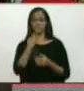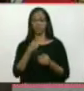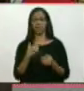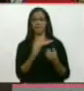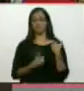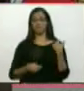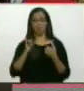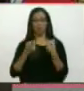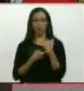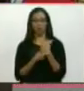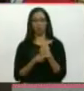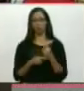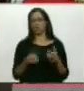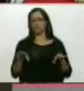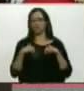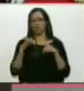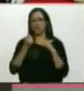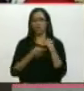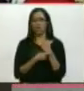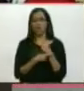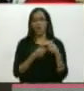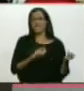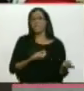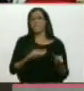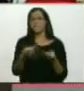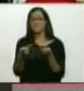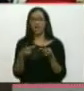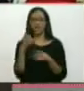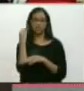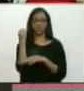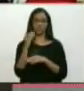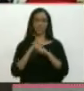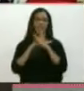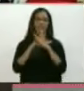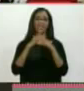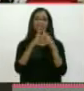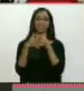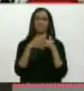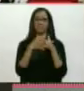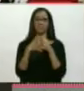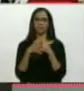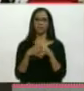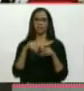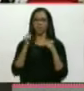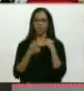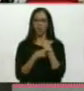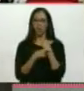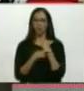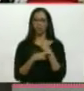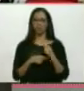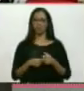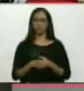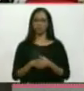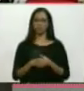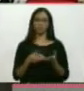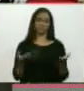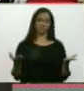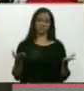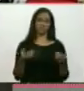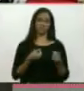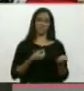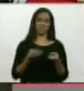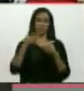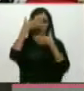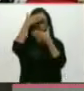que al que reconocían era Guaidó, al que invitaron para la cumbre antiterrorista fue a Guaidó. Fue un terrorista. Y, o sea, invitaron un